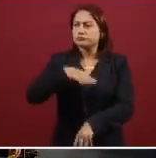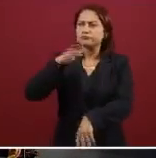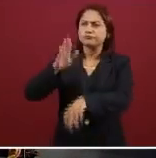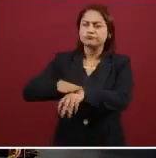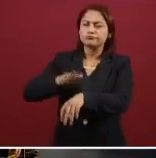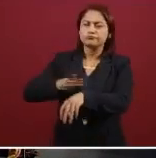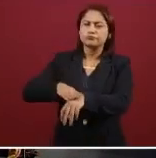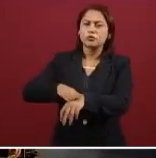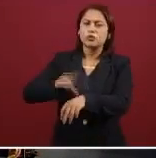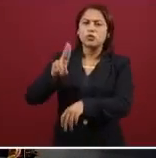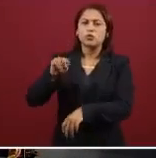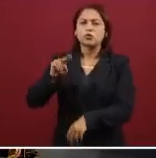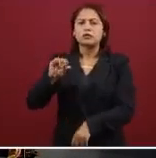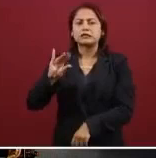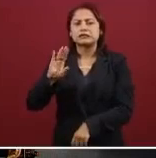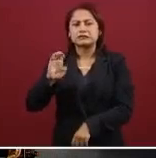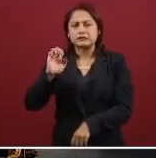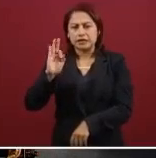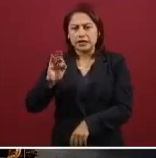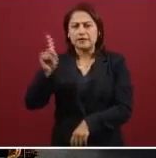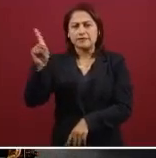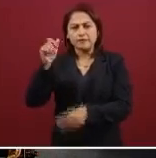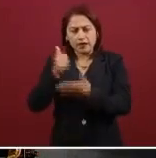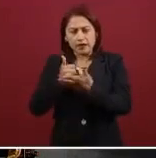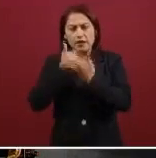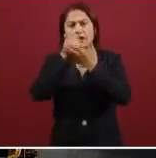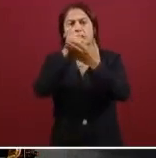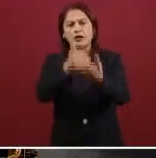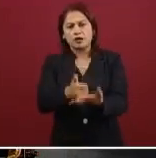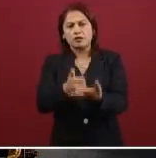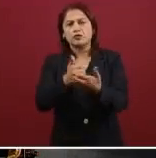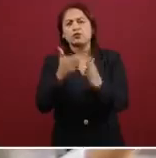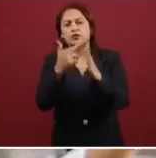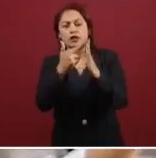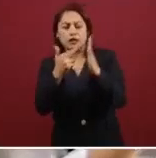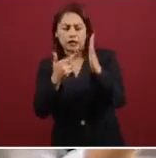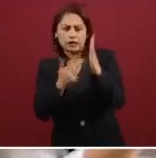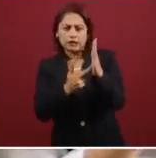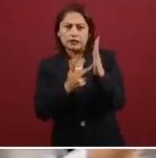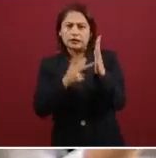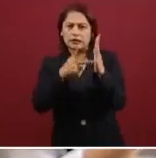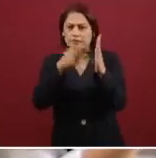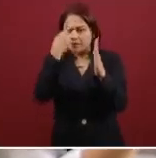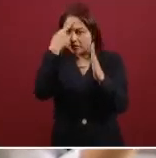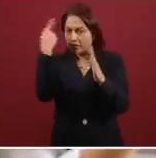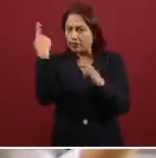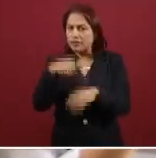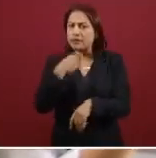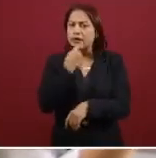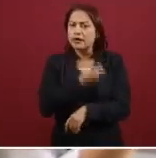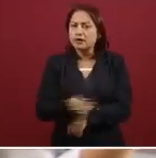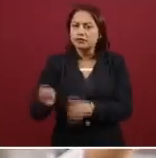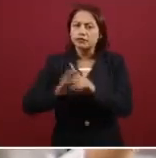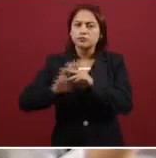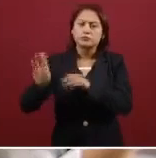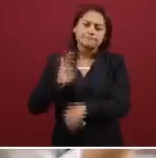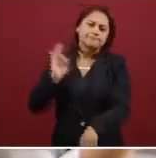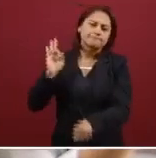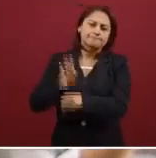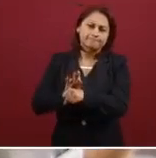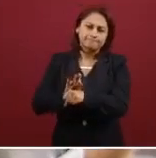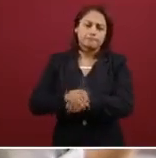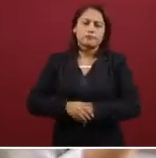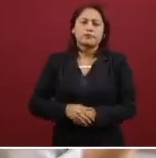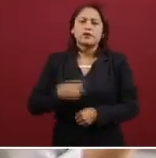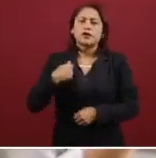que colaborara con la creación de un protocolo para proteger a los menores migrantes. Tuve la oportunidad de platicar